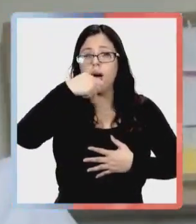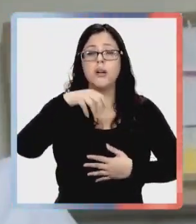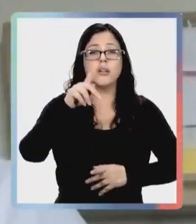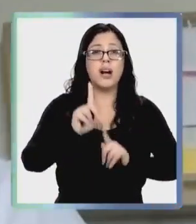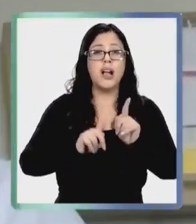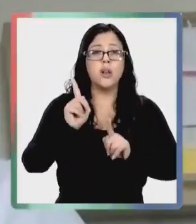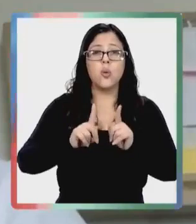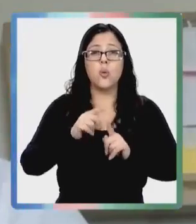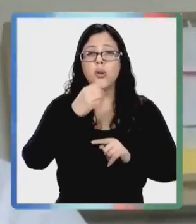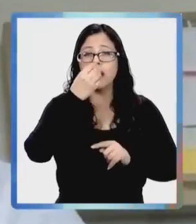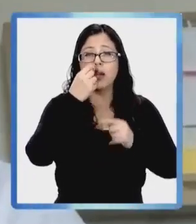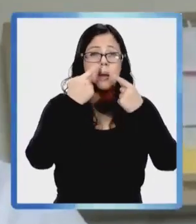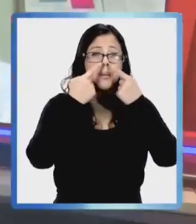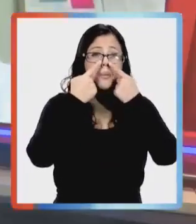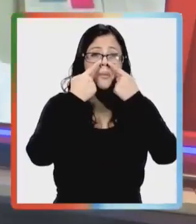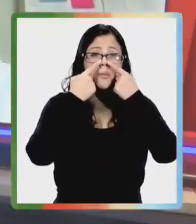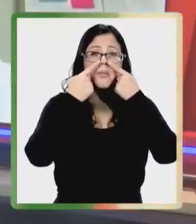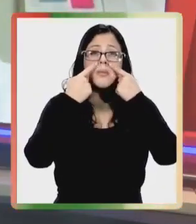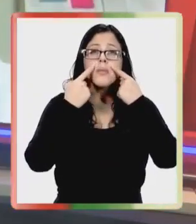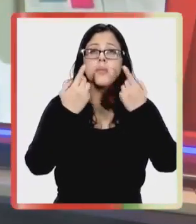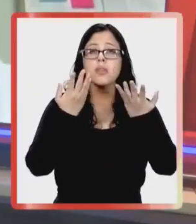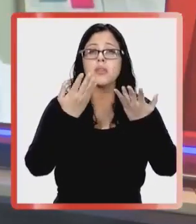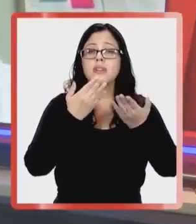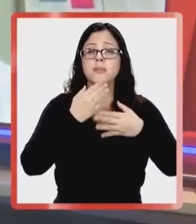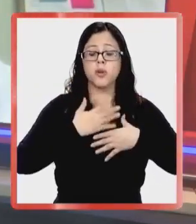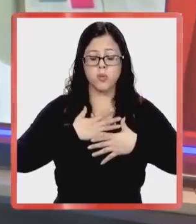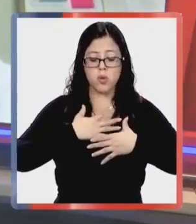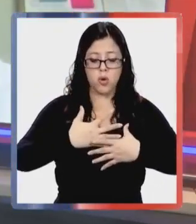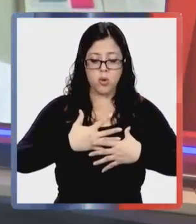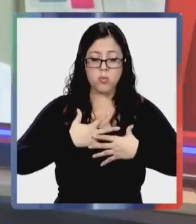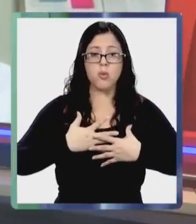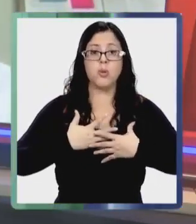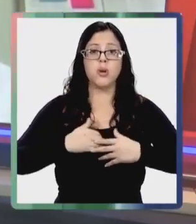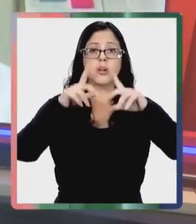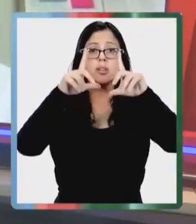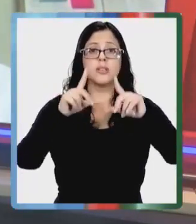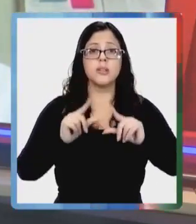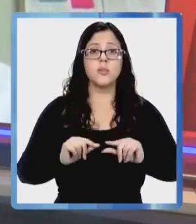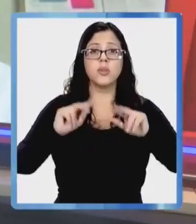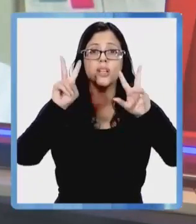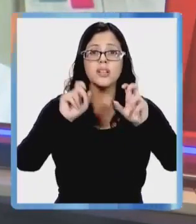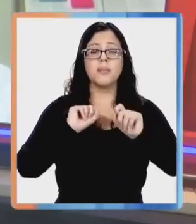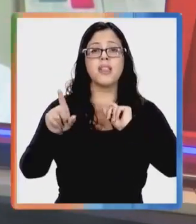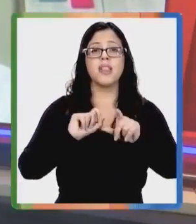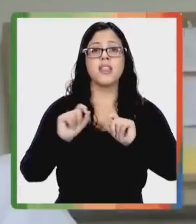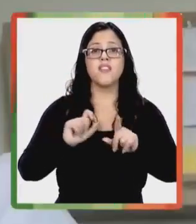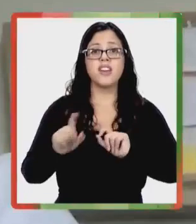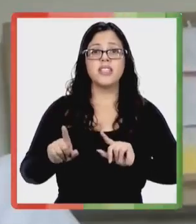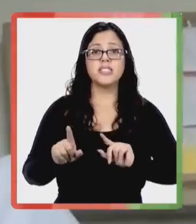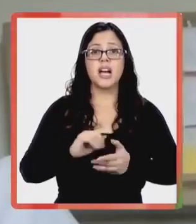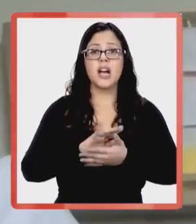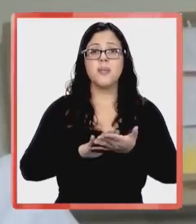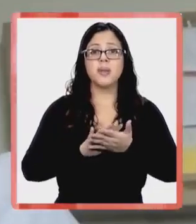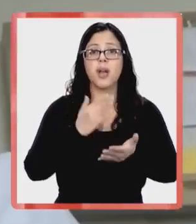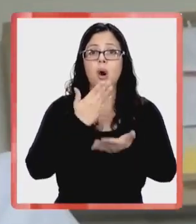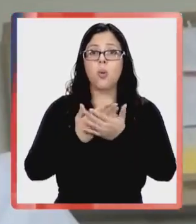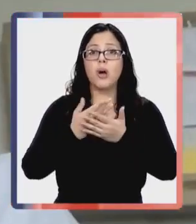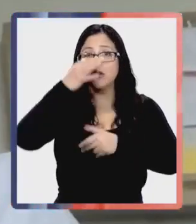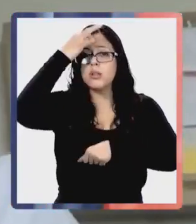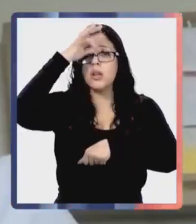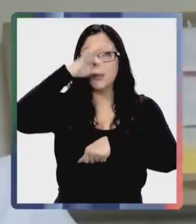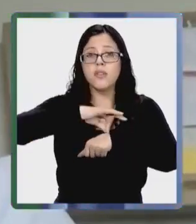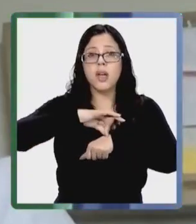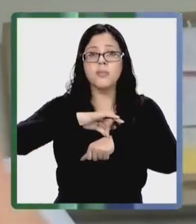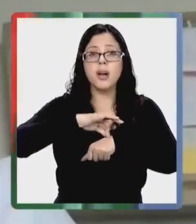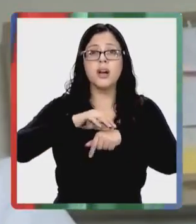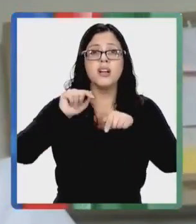respiratoria, que es la pared que recubre la nariz, las fosas nasales completas, el aparato respiratorio, disminuye la capacidad de defensa cuando llega un microbio.